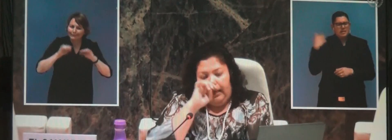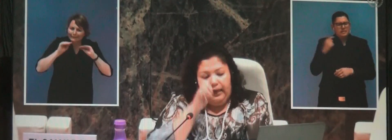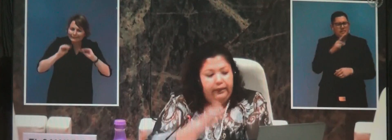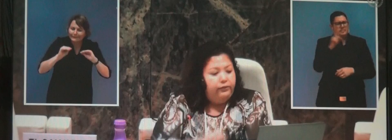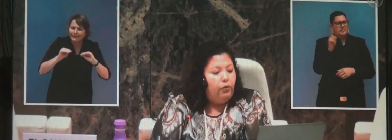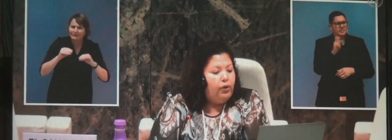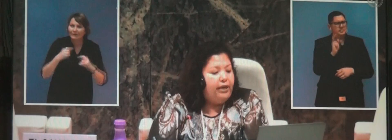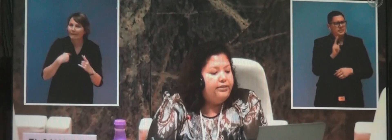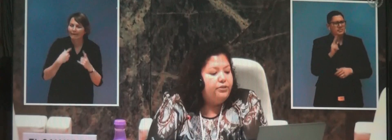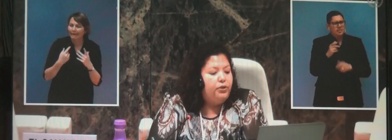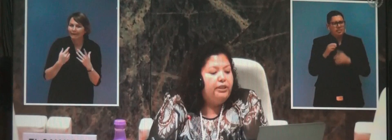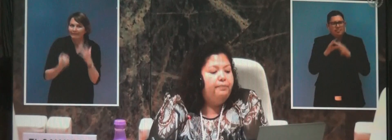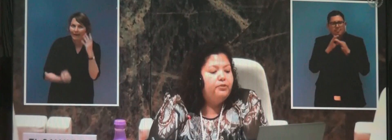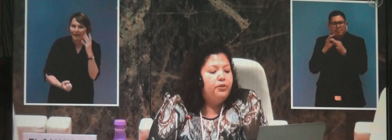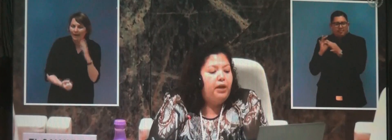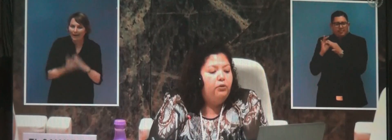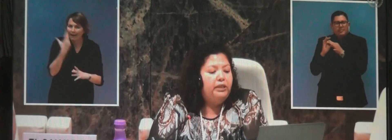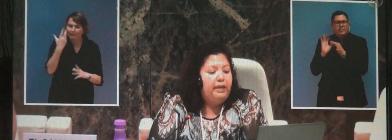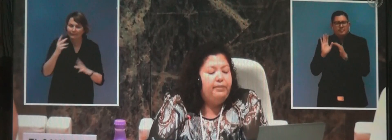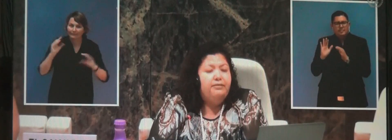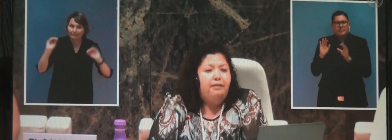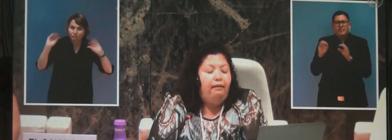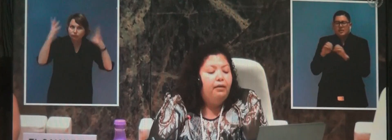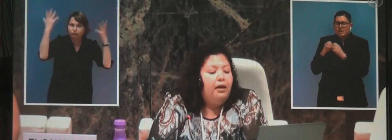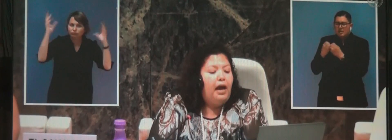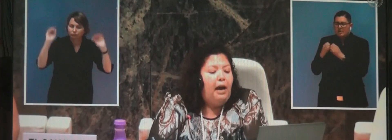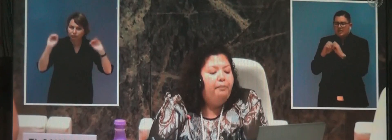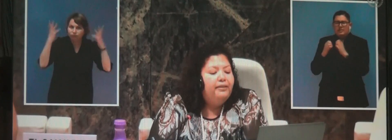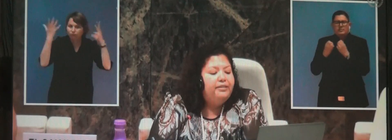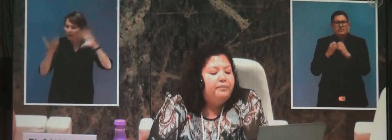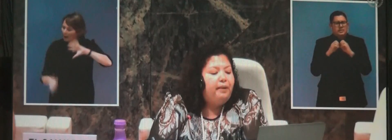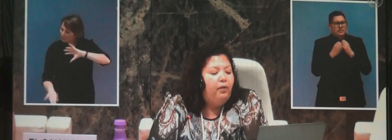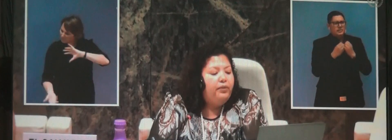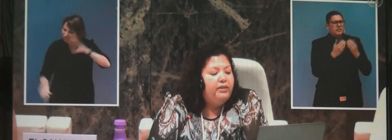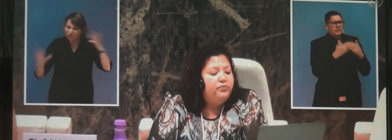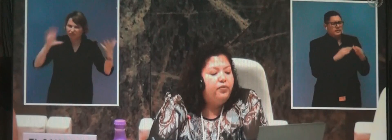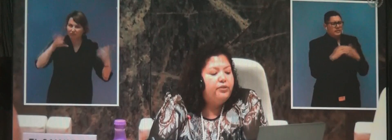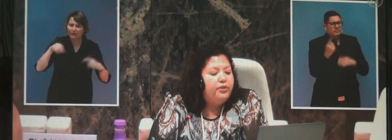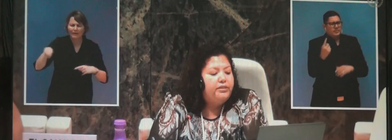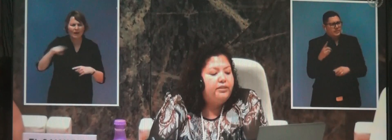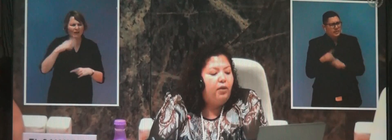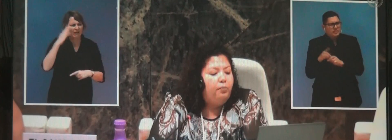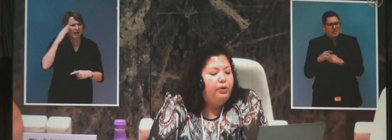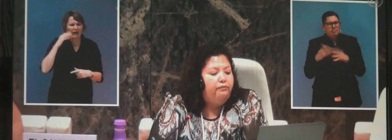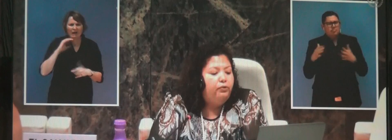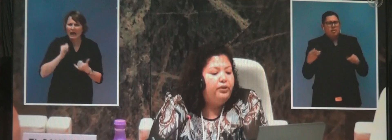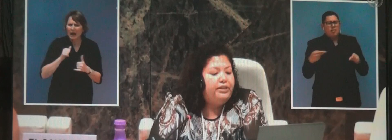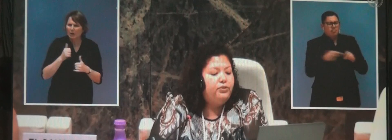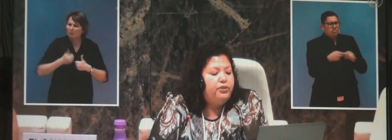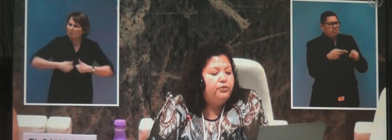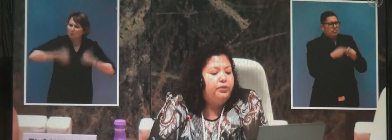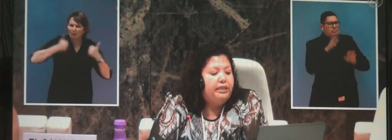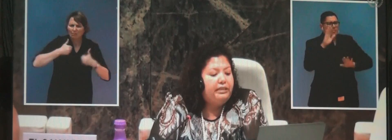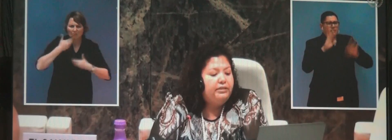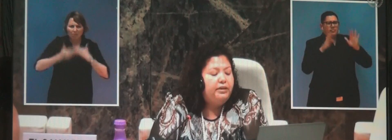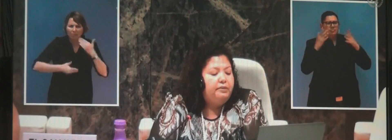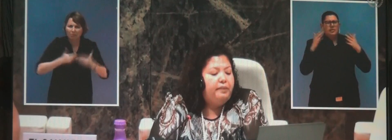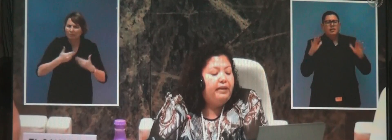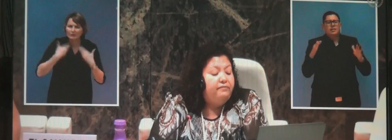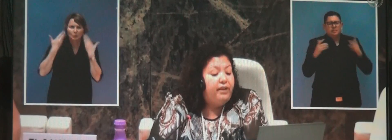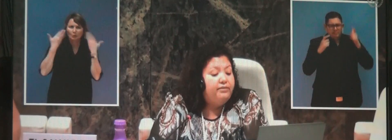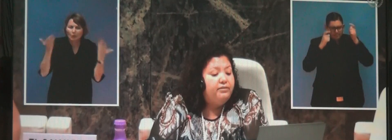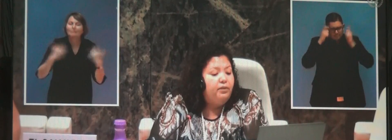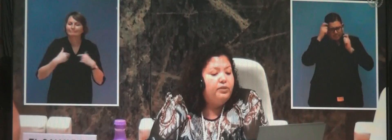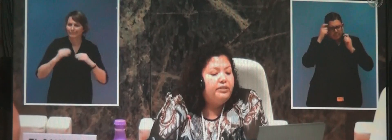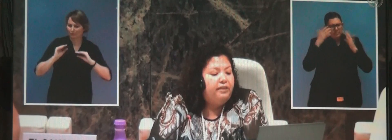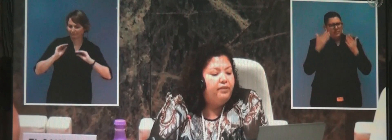cuanto a las organizaciones de personas con discapacidad, han participado en el esfuerzo iniciado por el Fondo de Naciones Unidas para